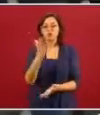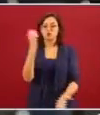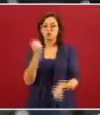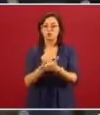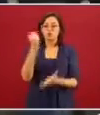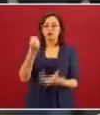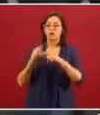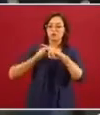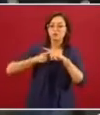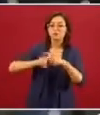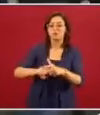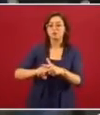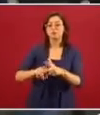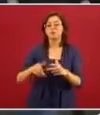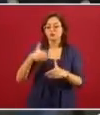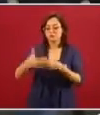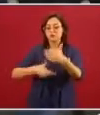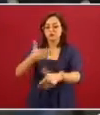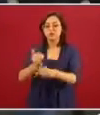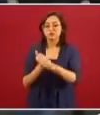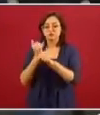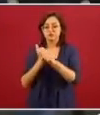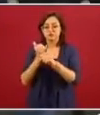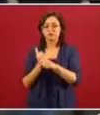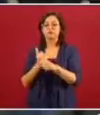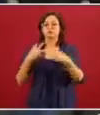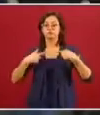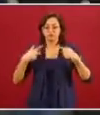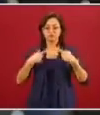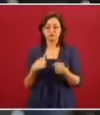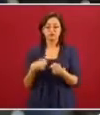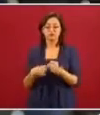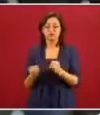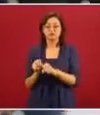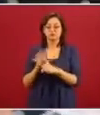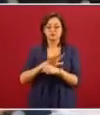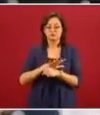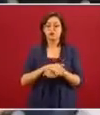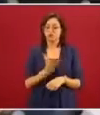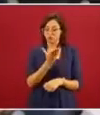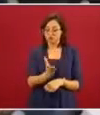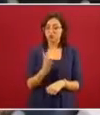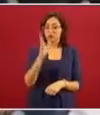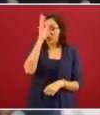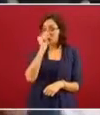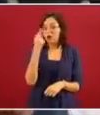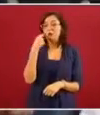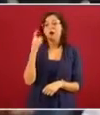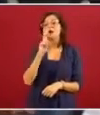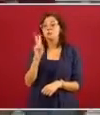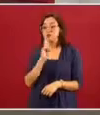este tratamiento pueda iniciar la fase 2 de su protocolo de estudio en pacientes con coronavirus. ¿Hay disposición de ustedes para que inicie el